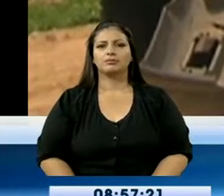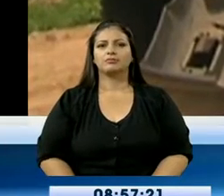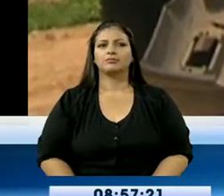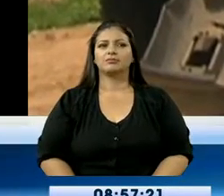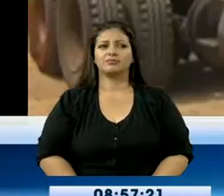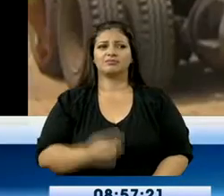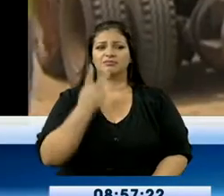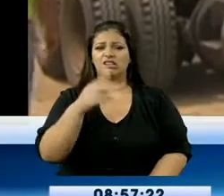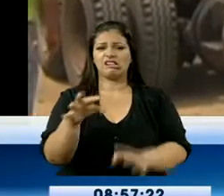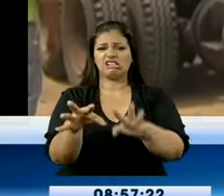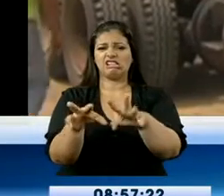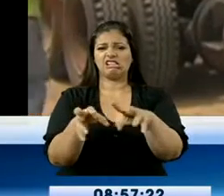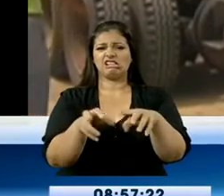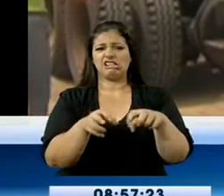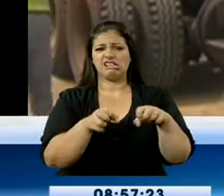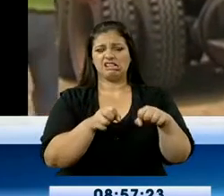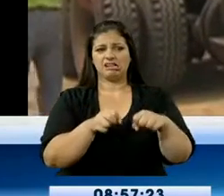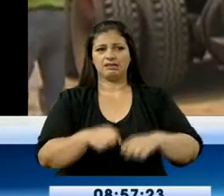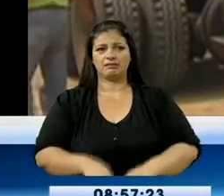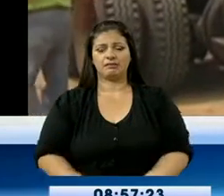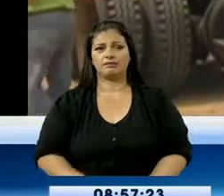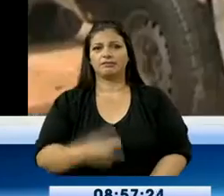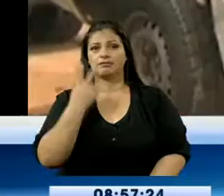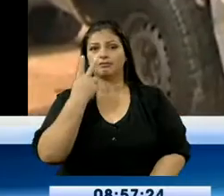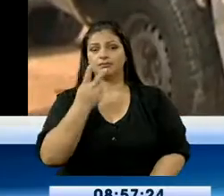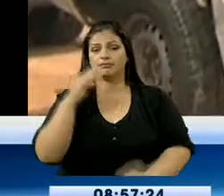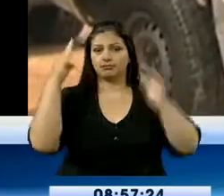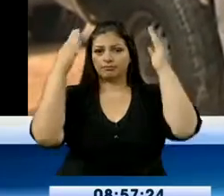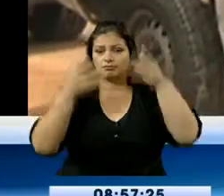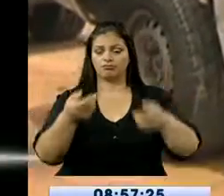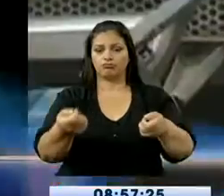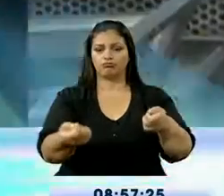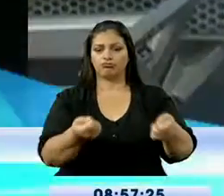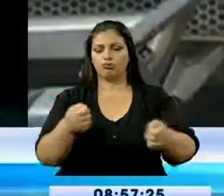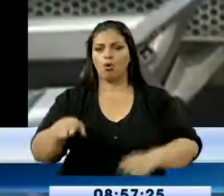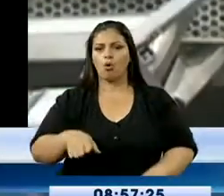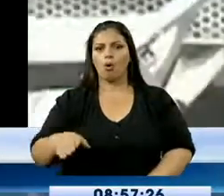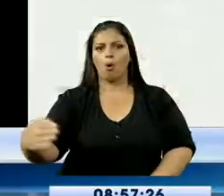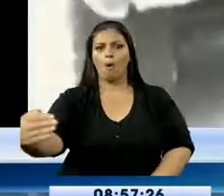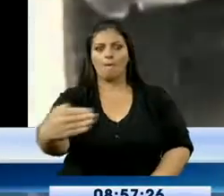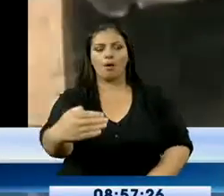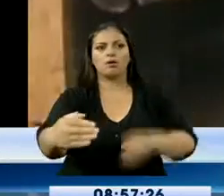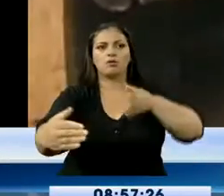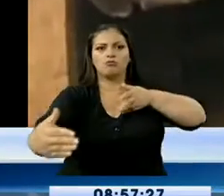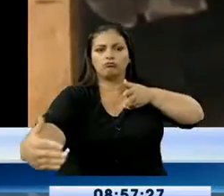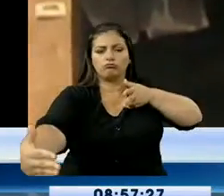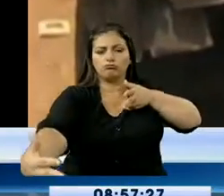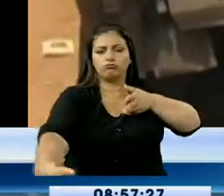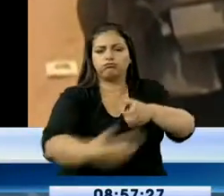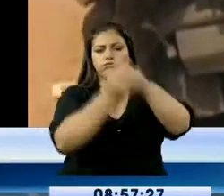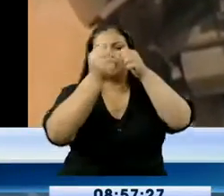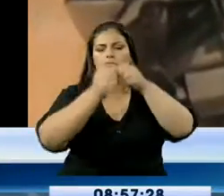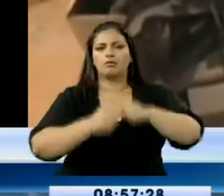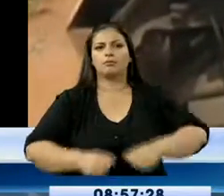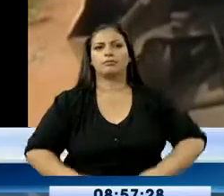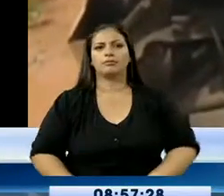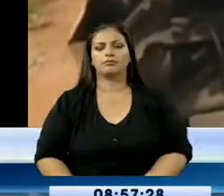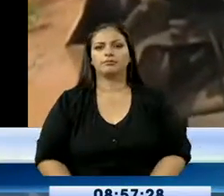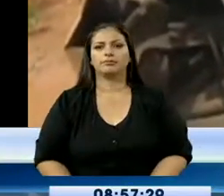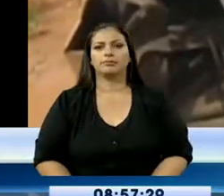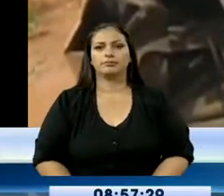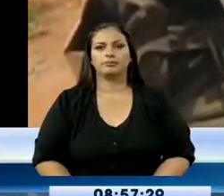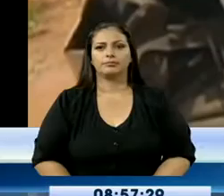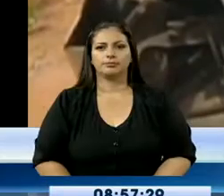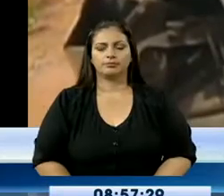como usted ve ahí. El cabezal entra, se lleva a la camioneta y al carro que venía atrás. El señor aquí venía despacio, lo ve que viene despacio, el otro que viene se le mete